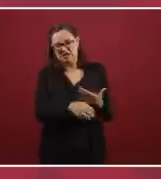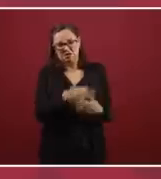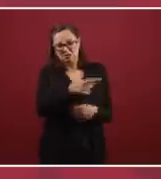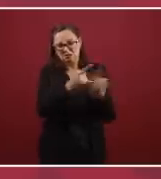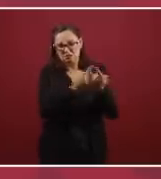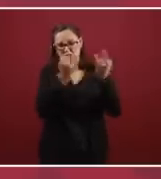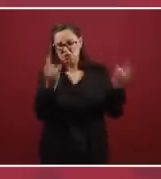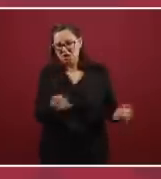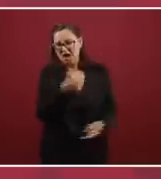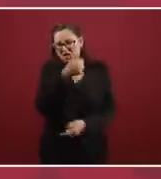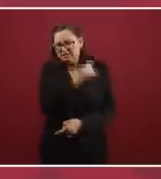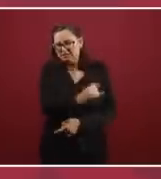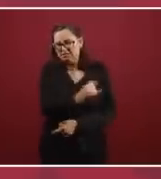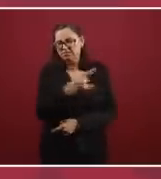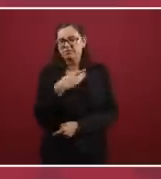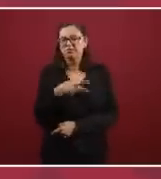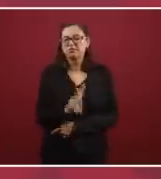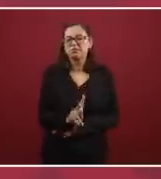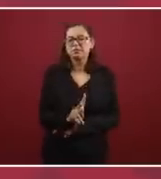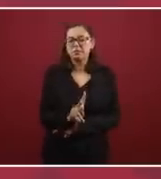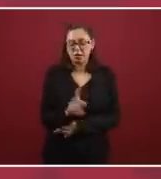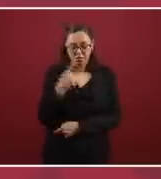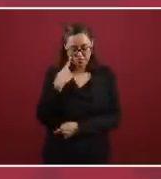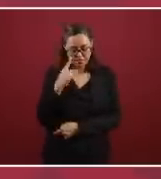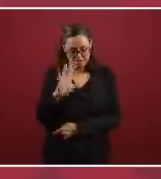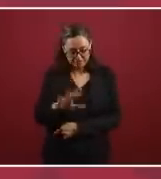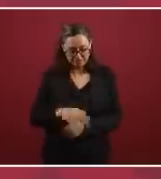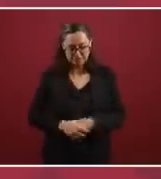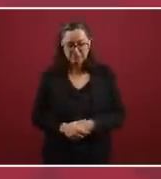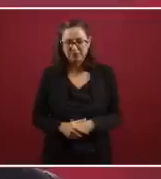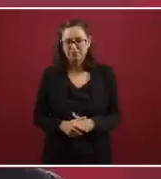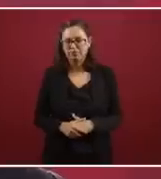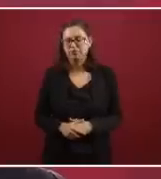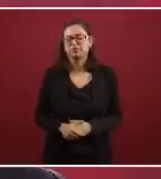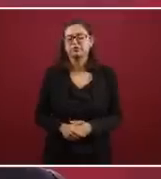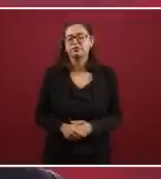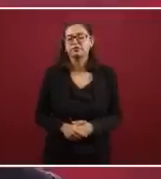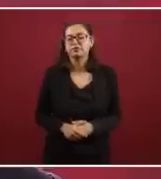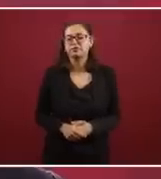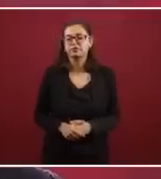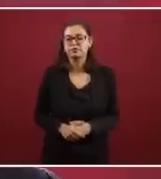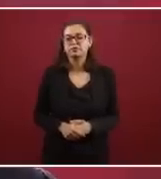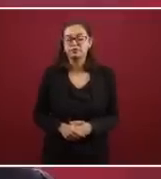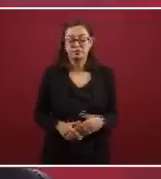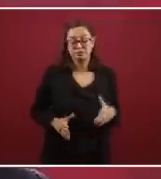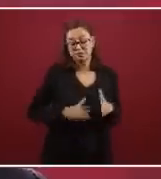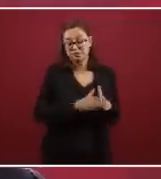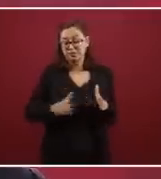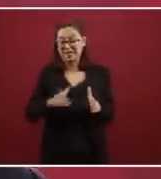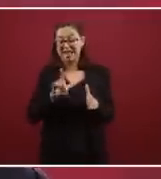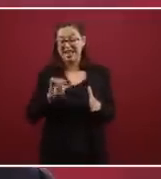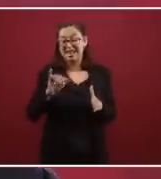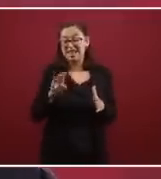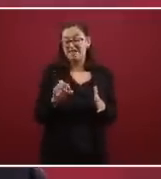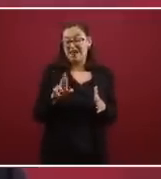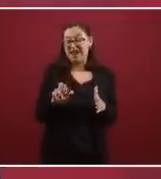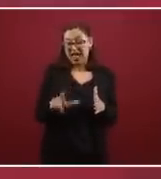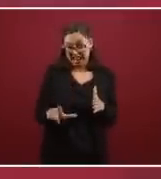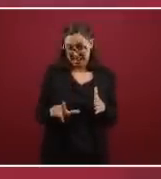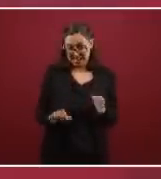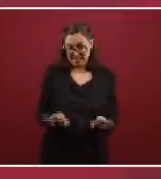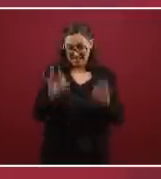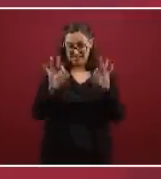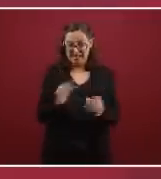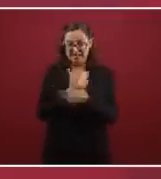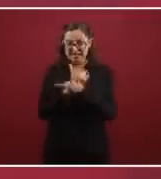Pero se decía en el periodo de los liberales, la prensa